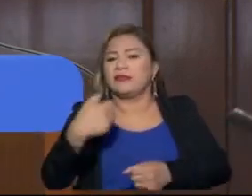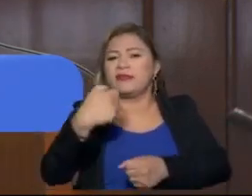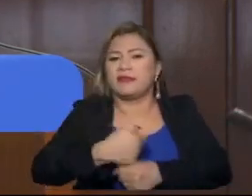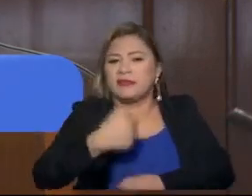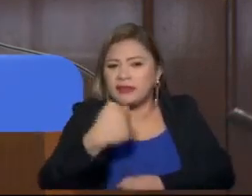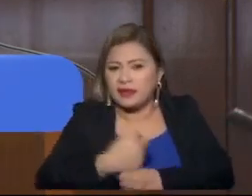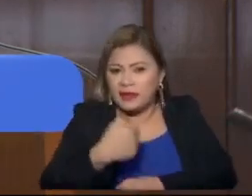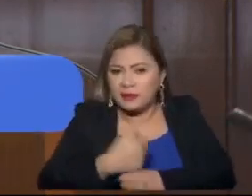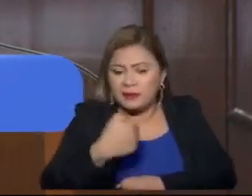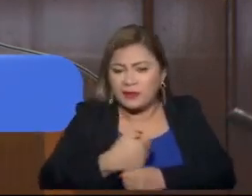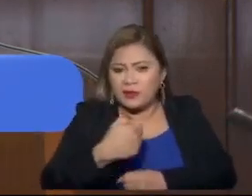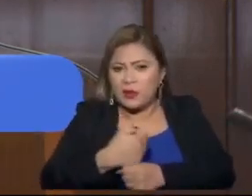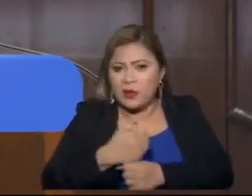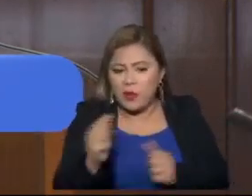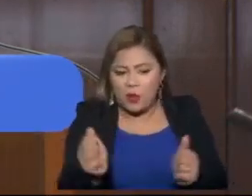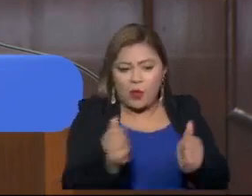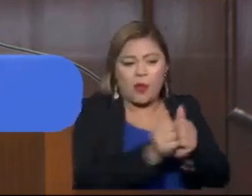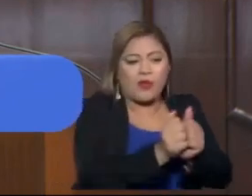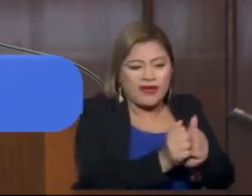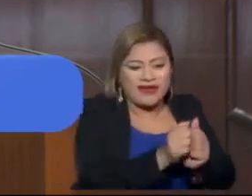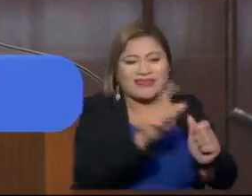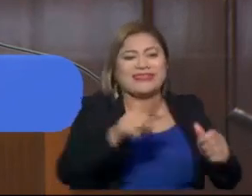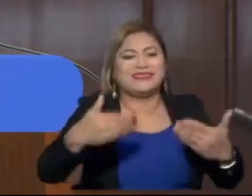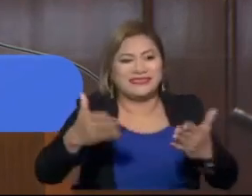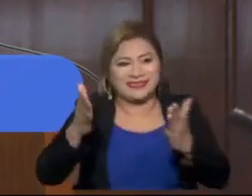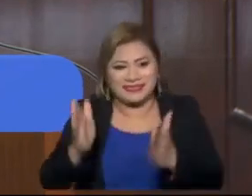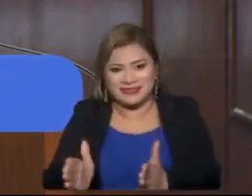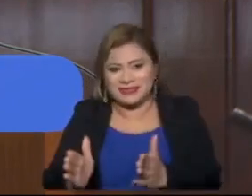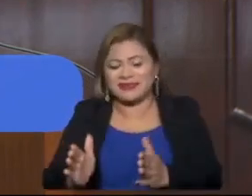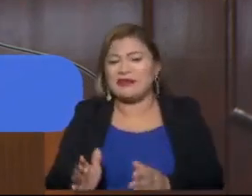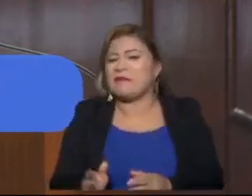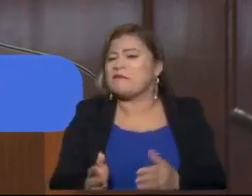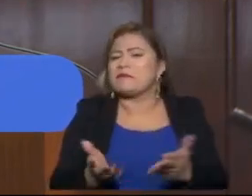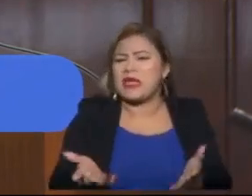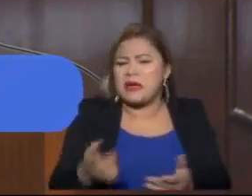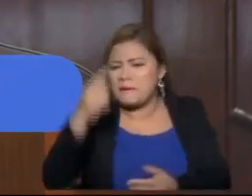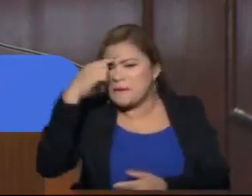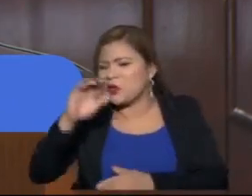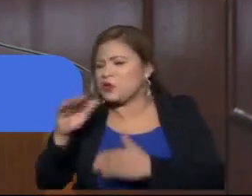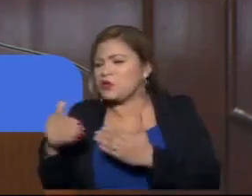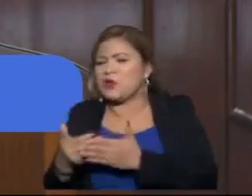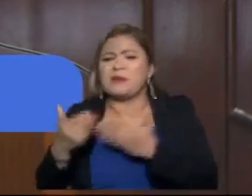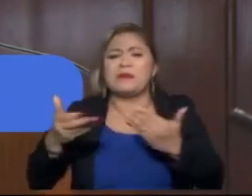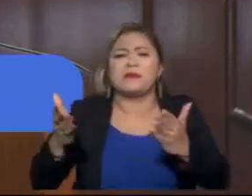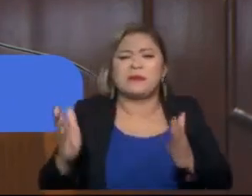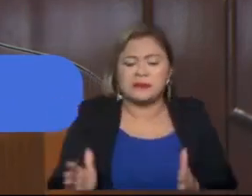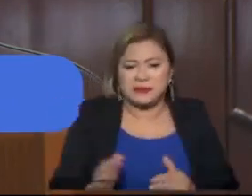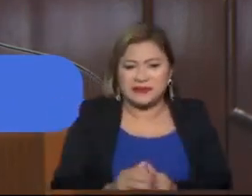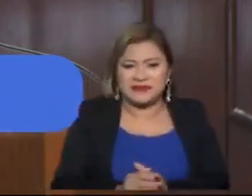la gente y para la gente. Cada gira de trabajo comunitario